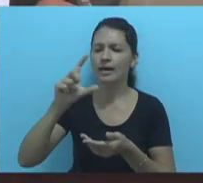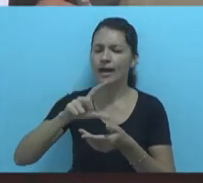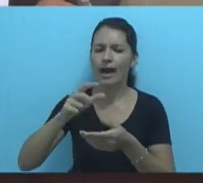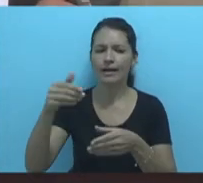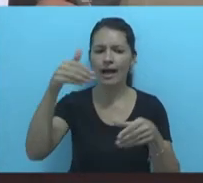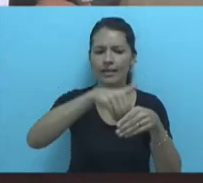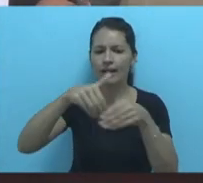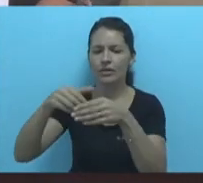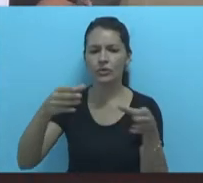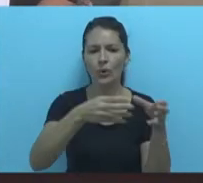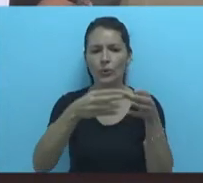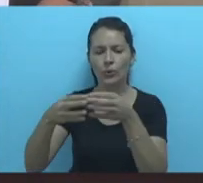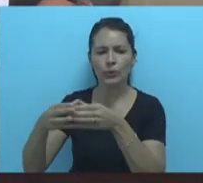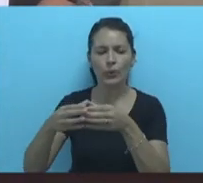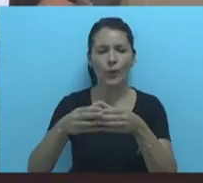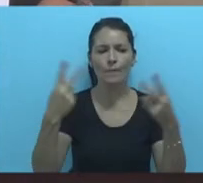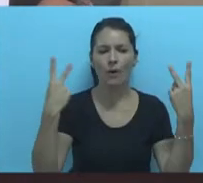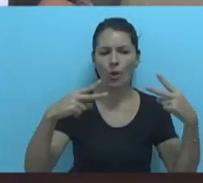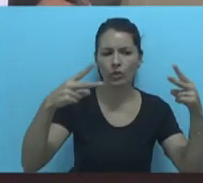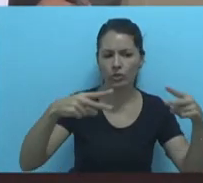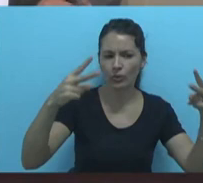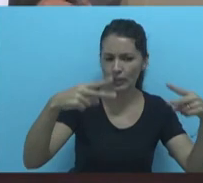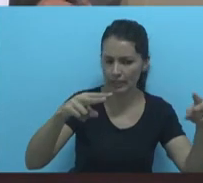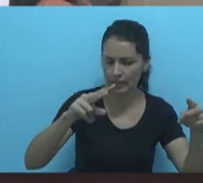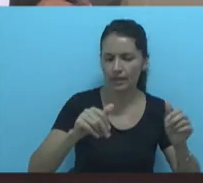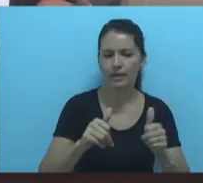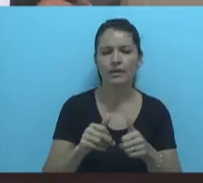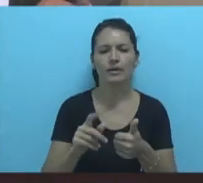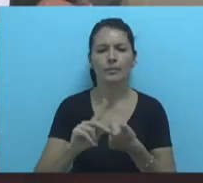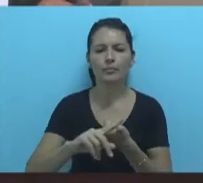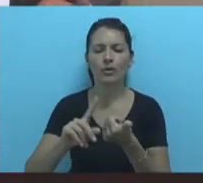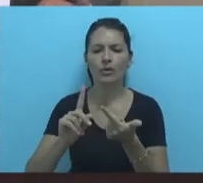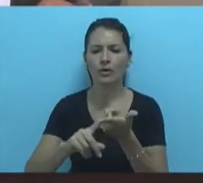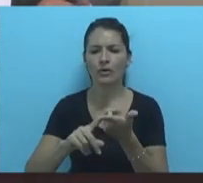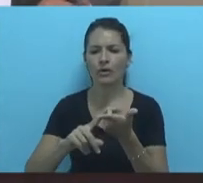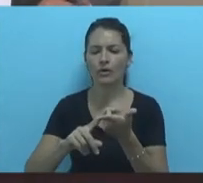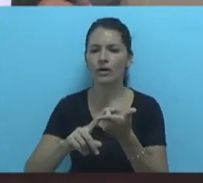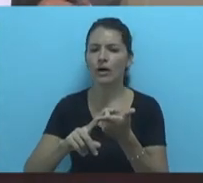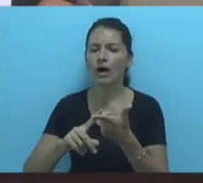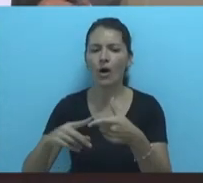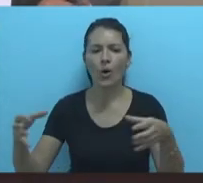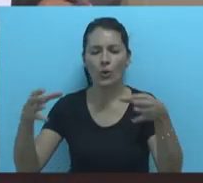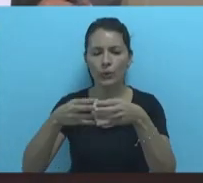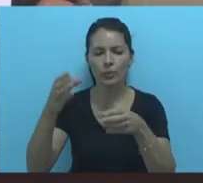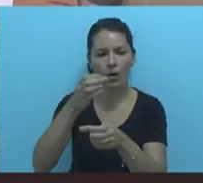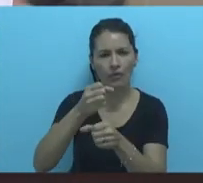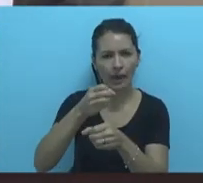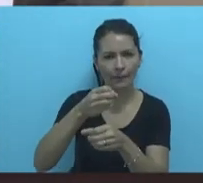internas: Comisión de Industria, Comercio y Turismo, en reemplazo del exdiputado Chumpitaz; Comisión de Transporte, en reemplazo de la